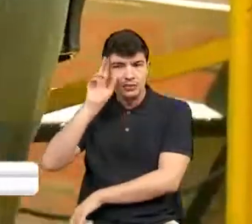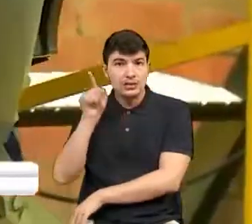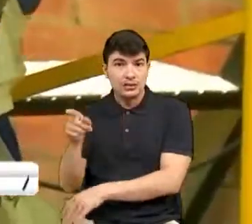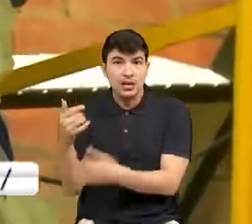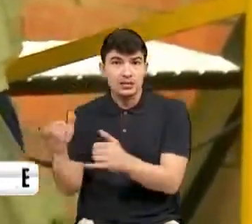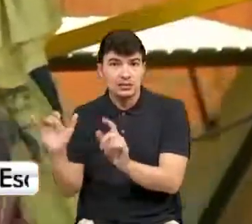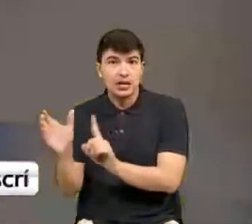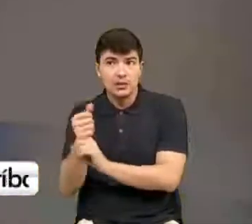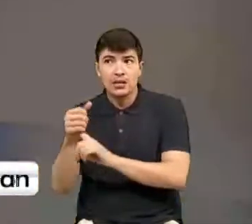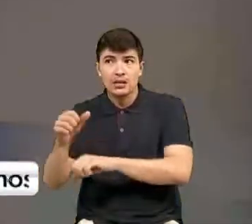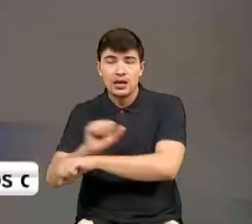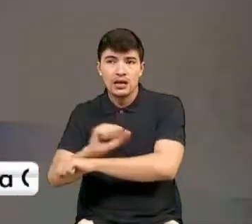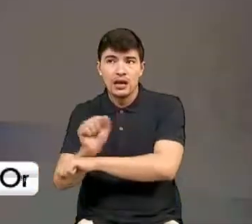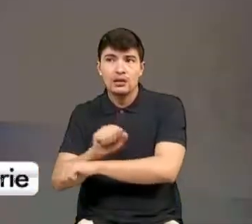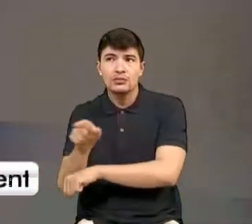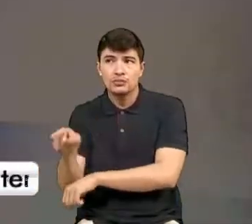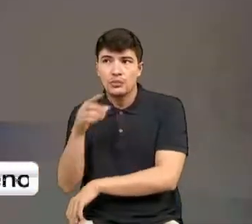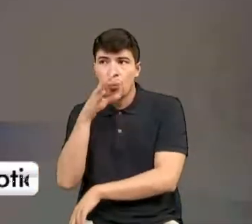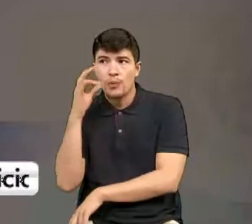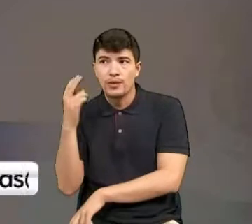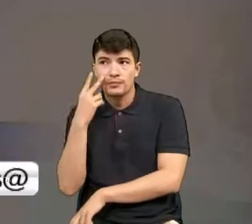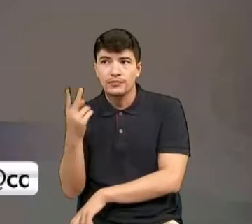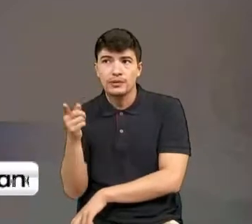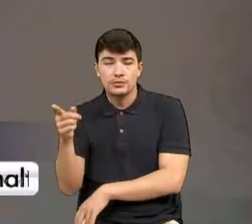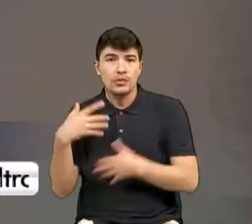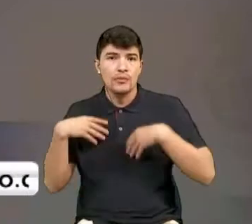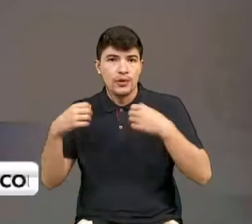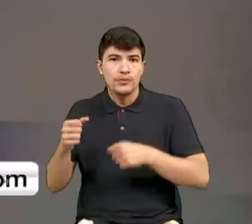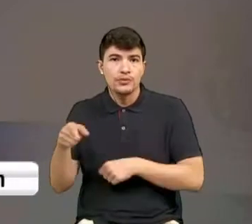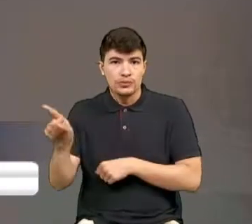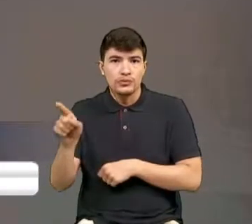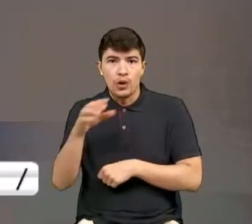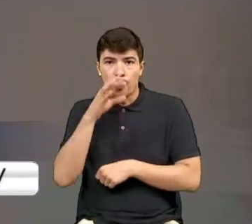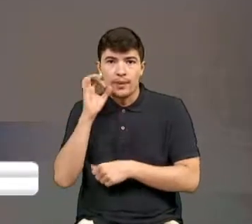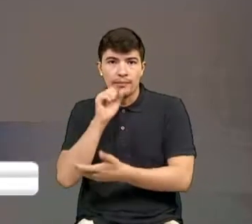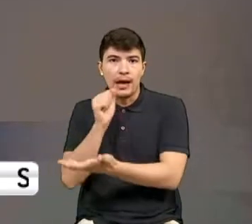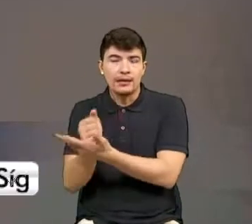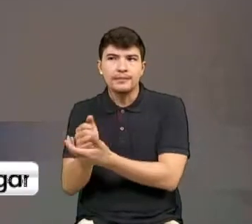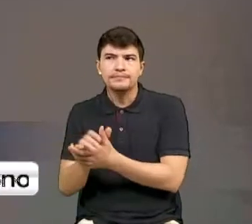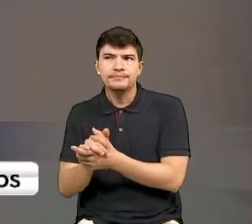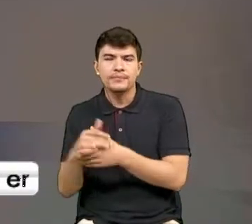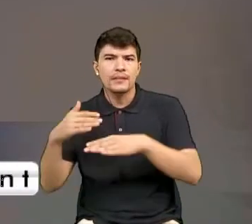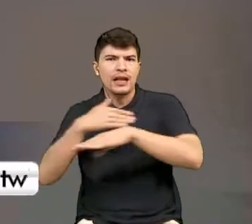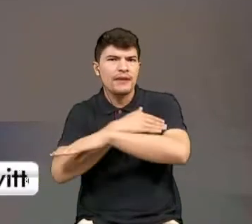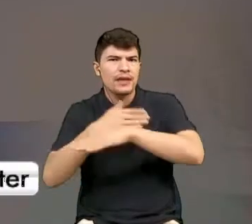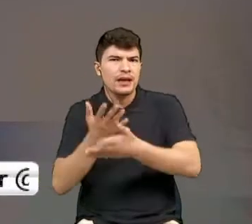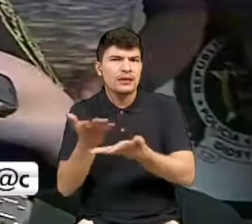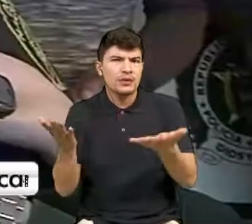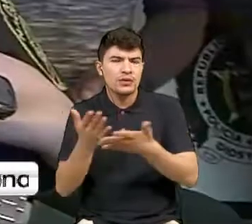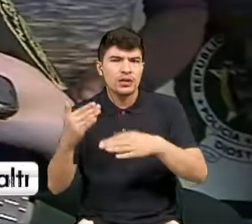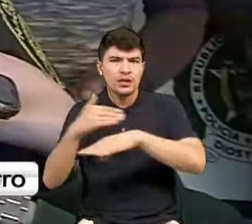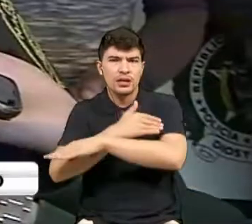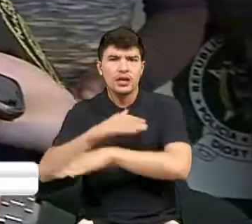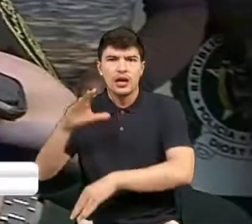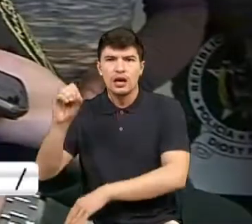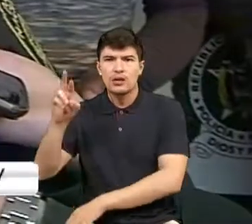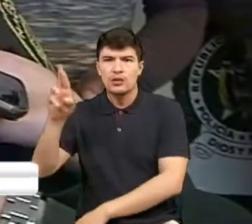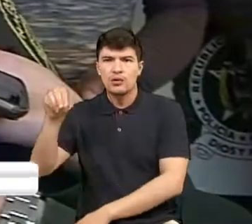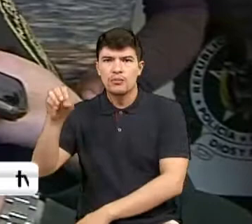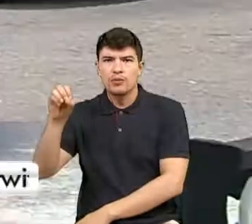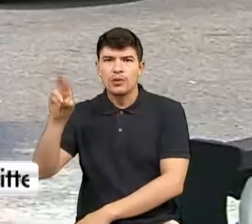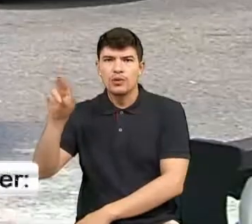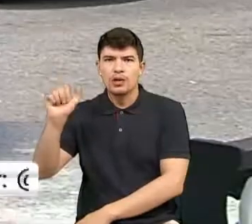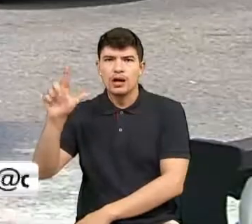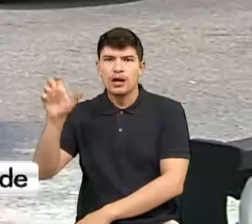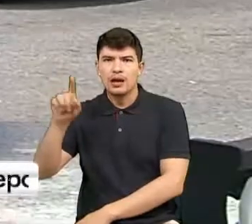que en el cual era el propietario de la víctima en la vía y cormoranes sobre la